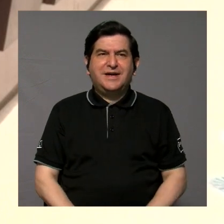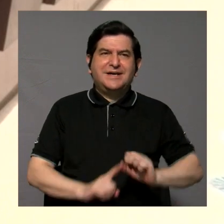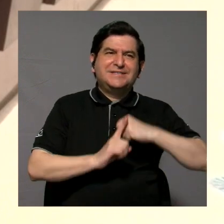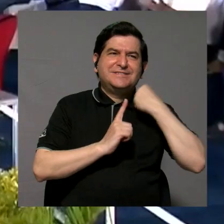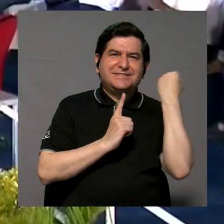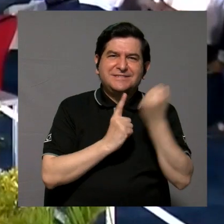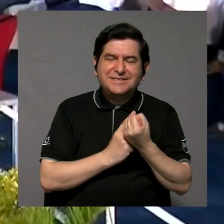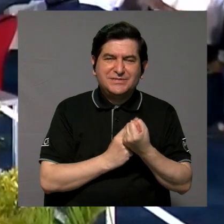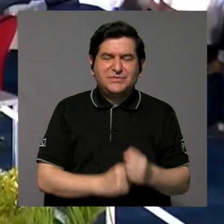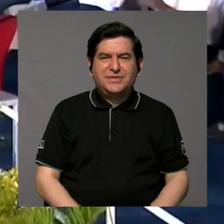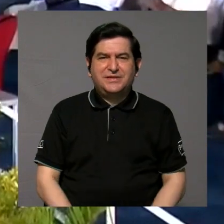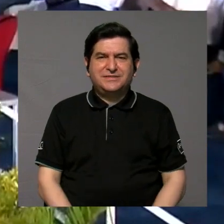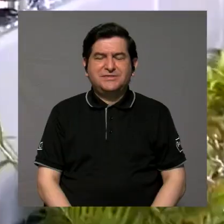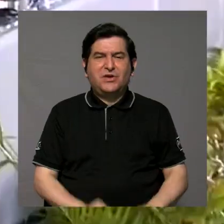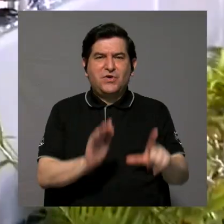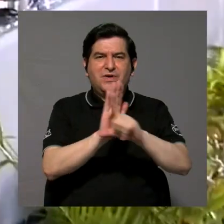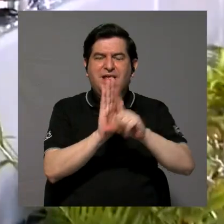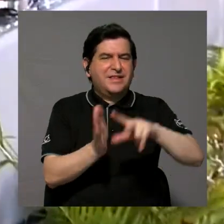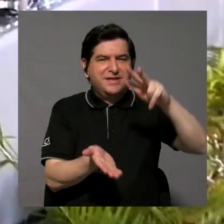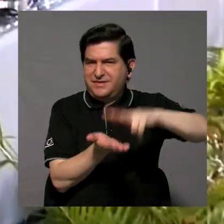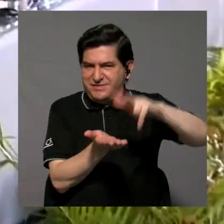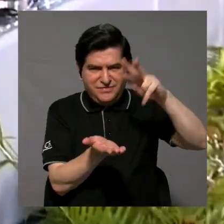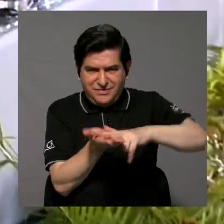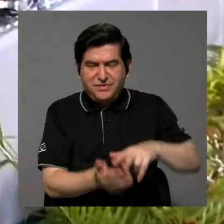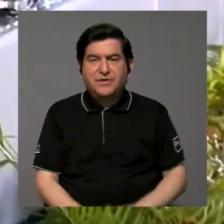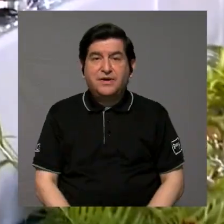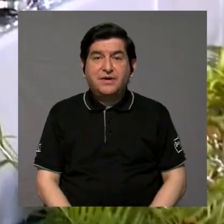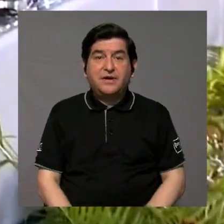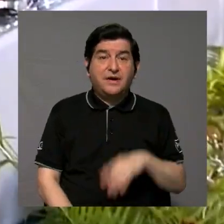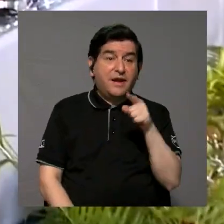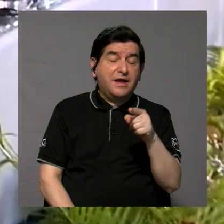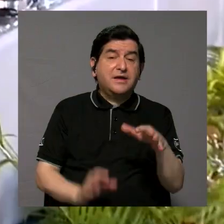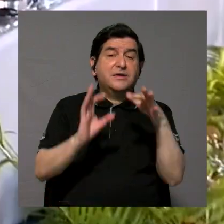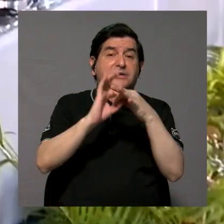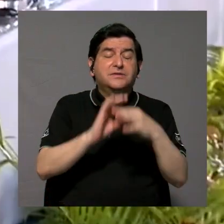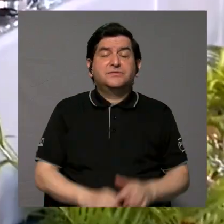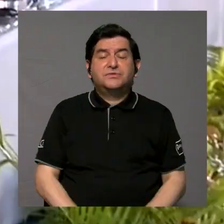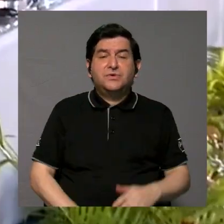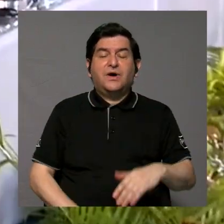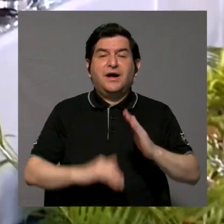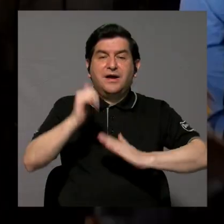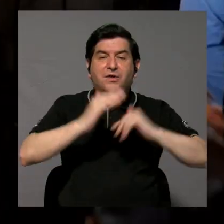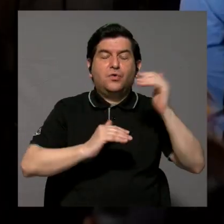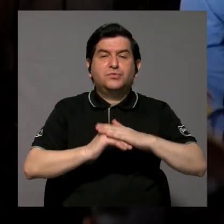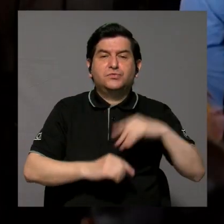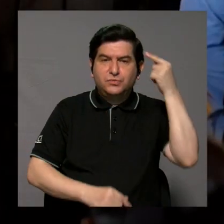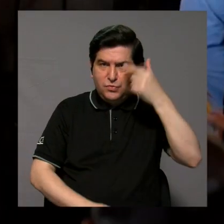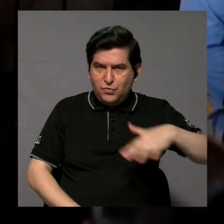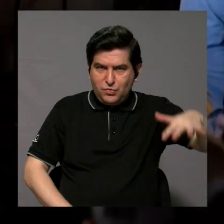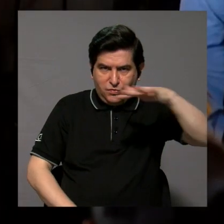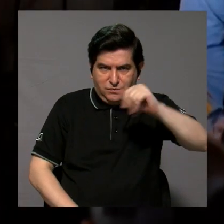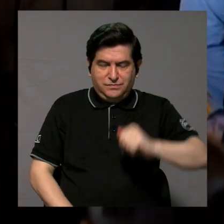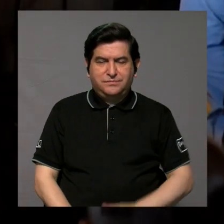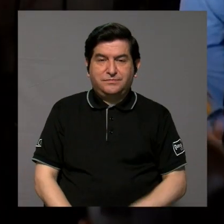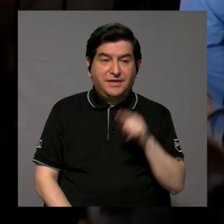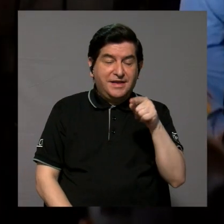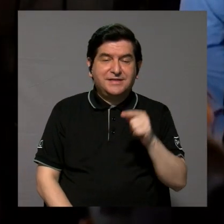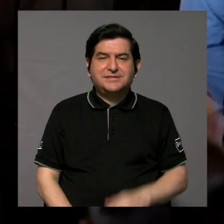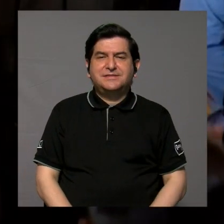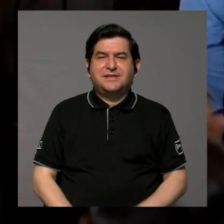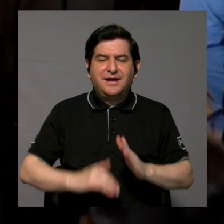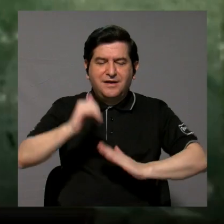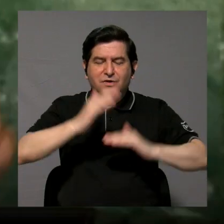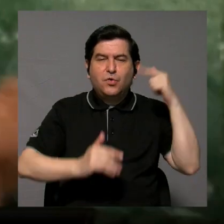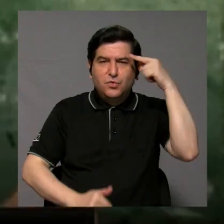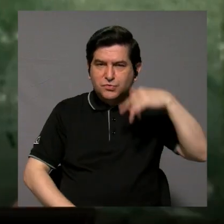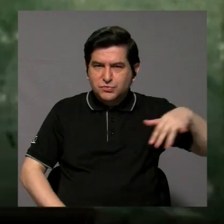condicionantes de por qué no necesariamente las leyes se aprobaron. Y eso tiene que ver también con la construcción de los estados, ¿verdad? Y entonces en esa construcción de los estados,